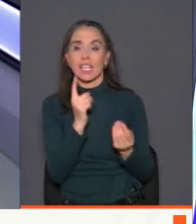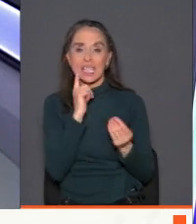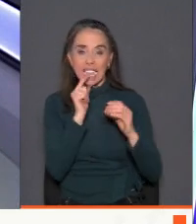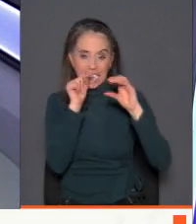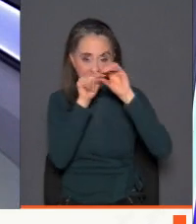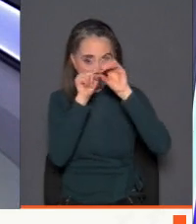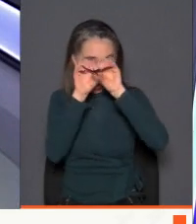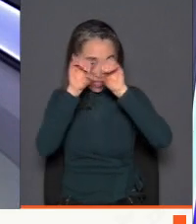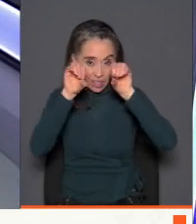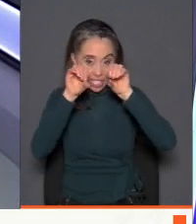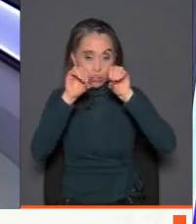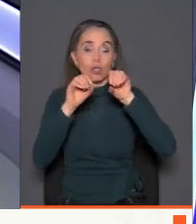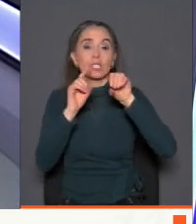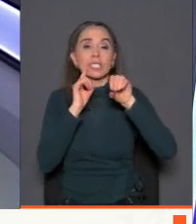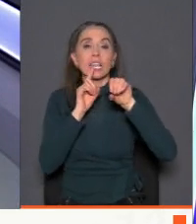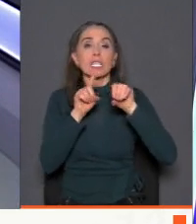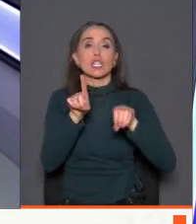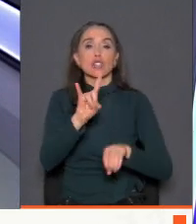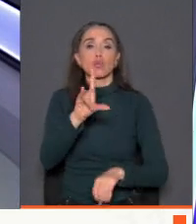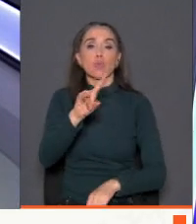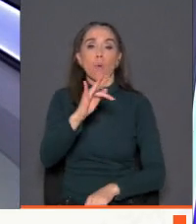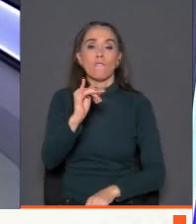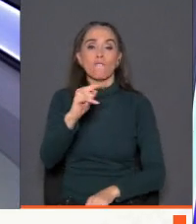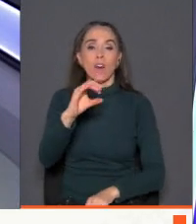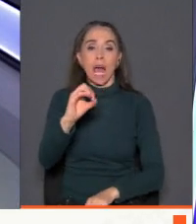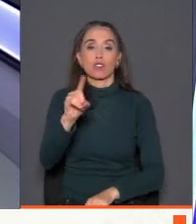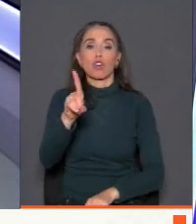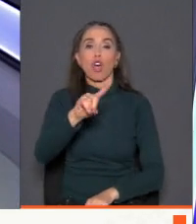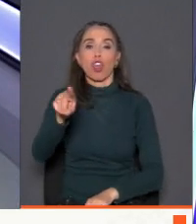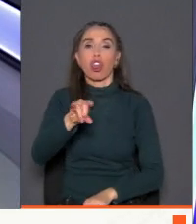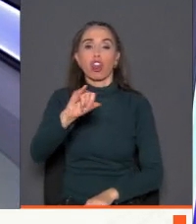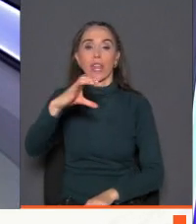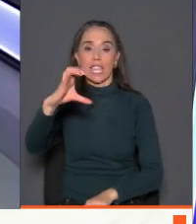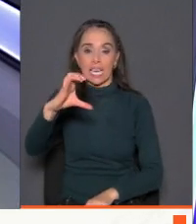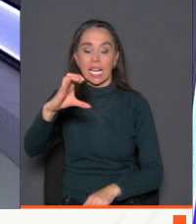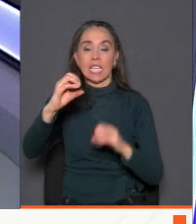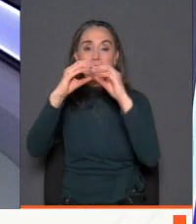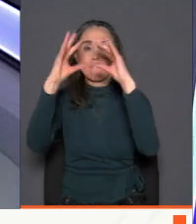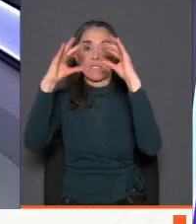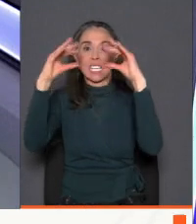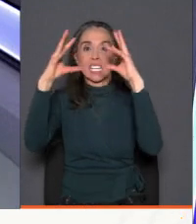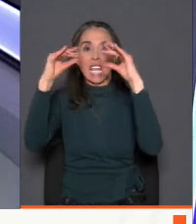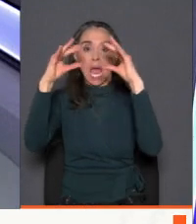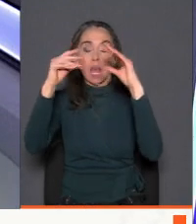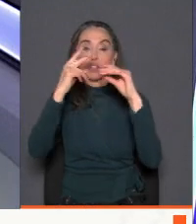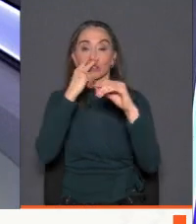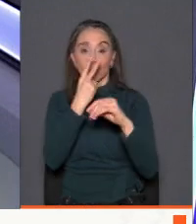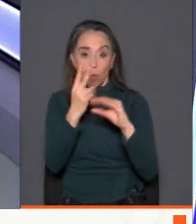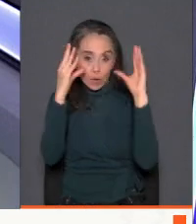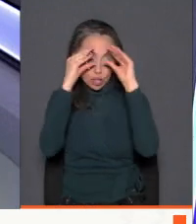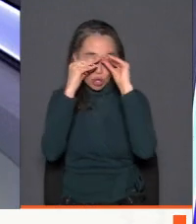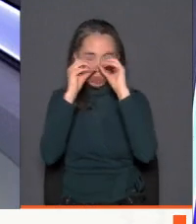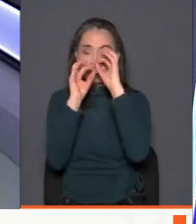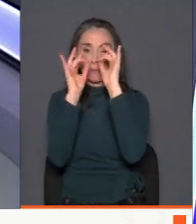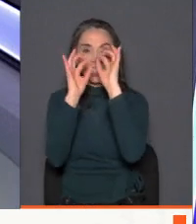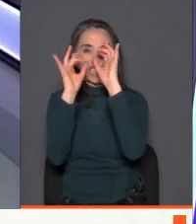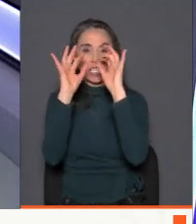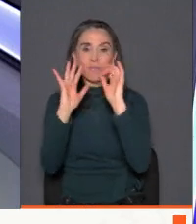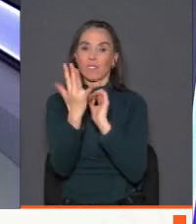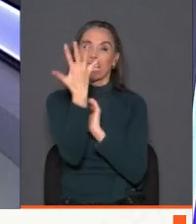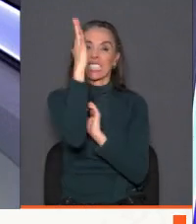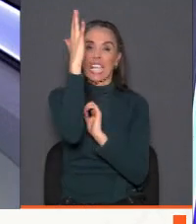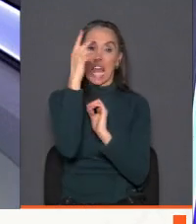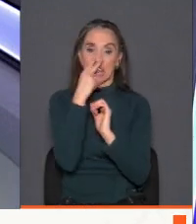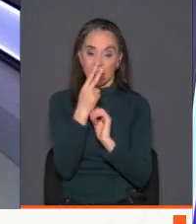de sulfato de zinc electroluminiscentes que permiten de esta manera brillar. Ahora, la gran pregunta, porque la hacíamos